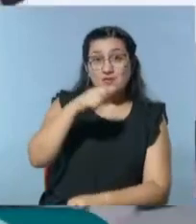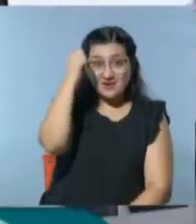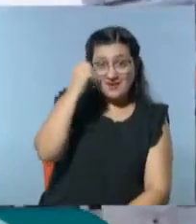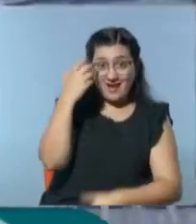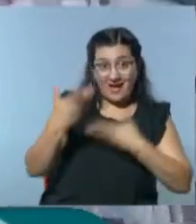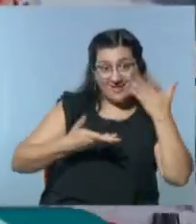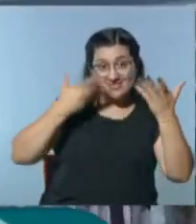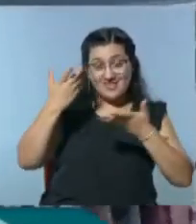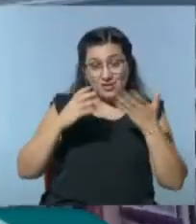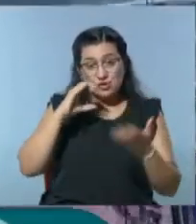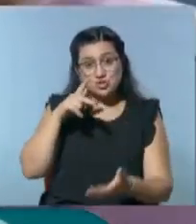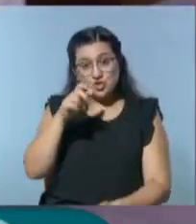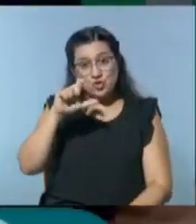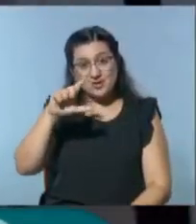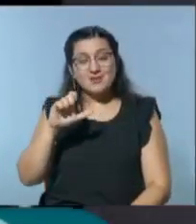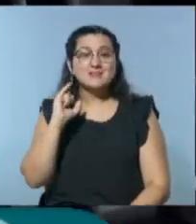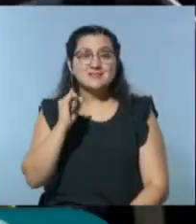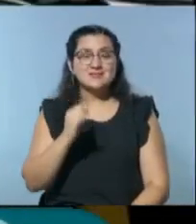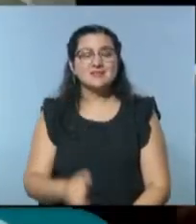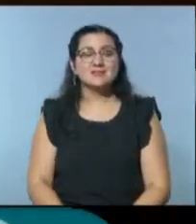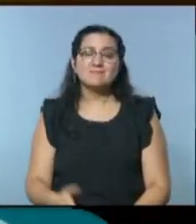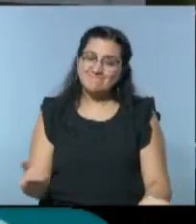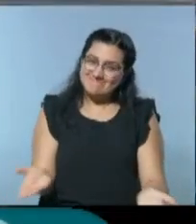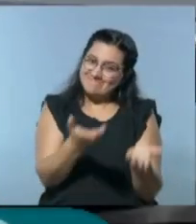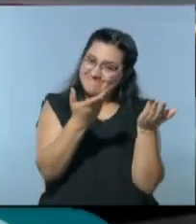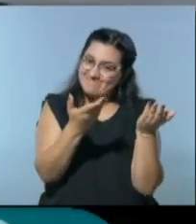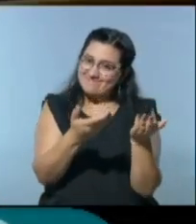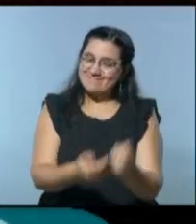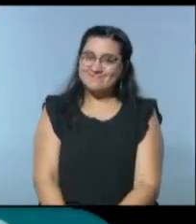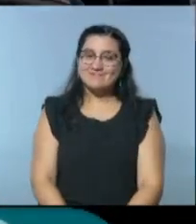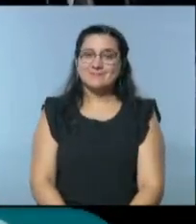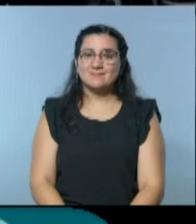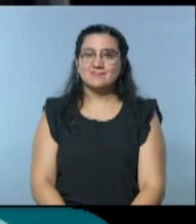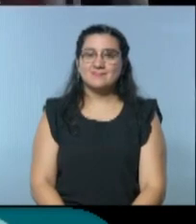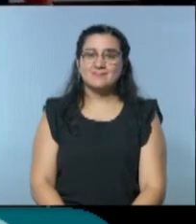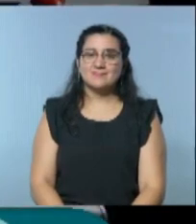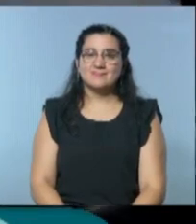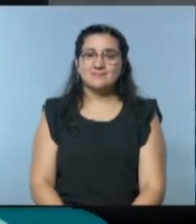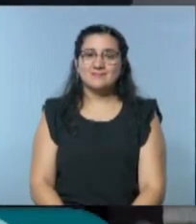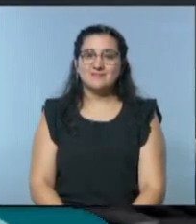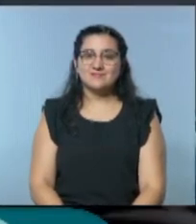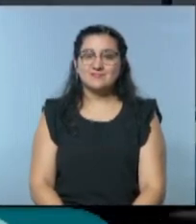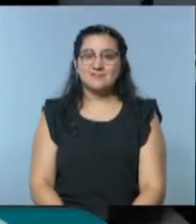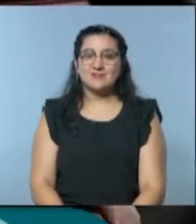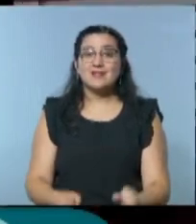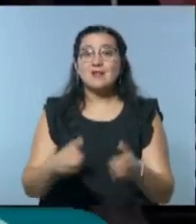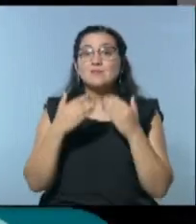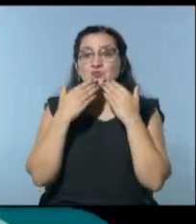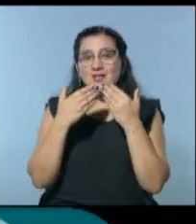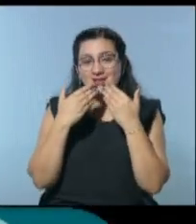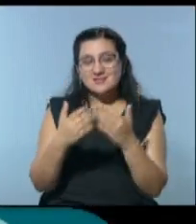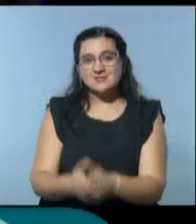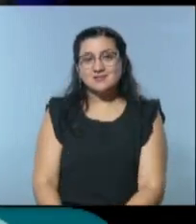cantar con el Chole unos temitas? Bueno, adelante nomás, compañero Marcelo Litas. Buen día, compañero. ¿Qué tal? Muchas